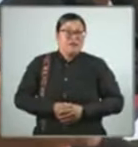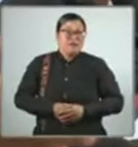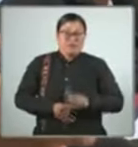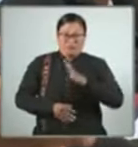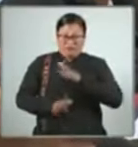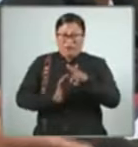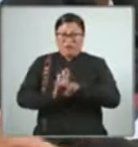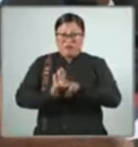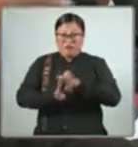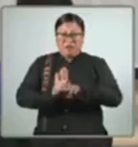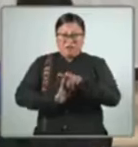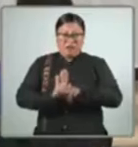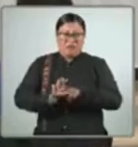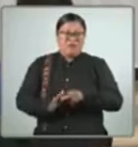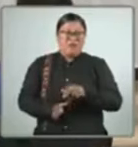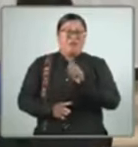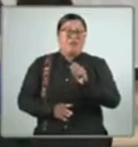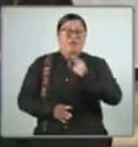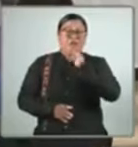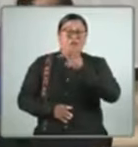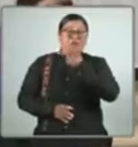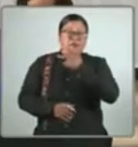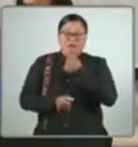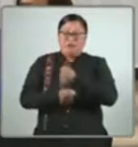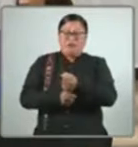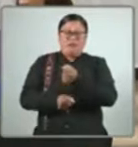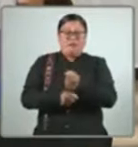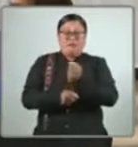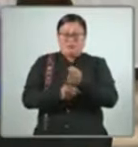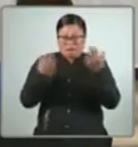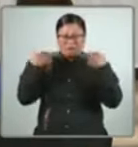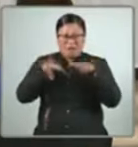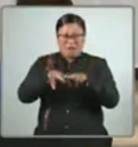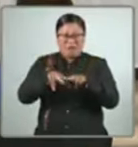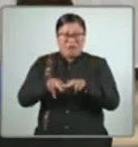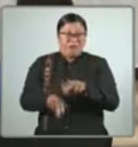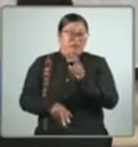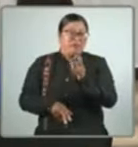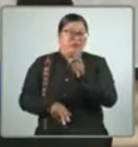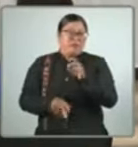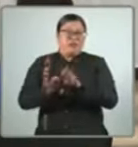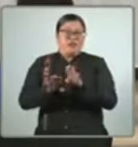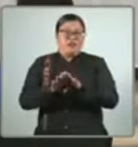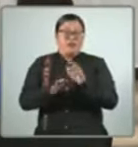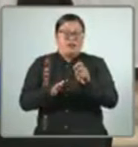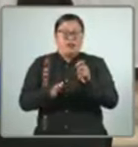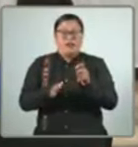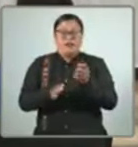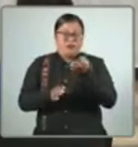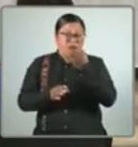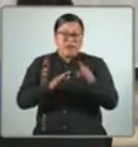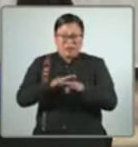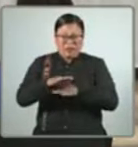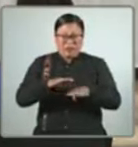video, en cómo llegan los padres a golpear al profesor. Y estoy hablando de la educación médica, media básica,